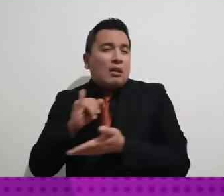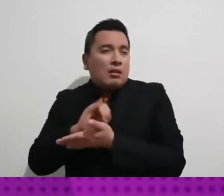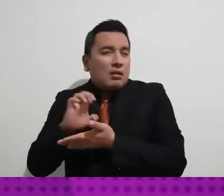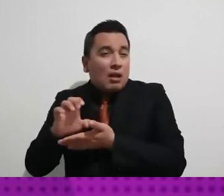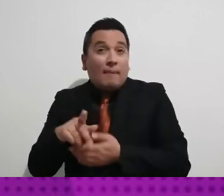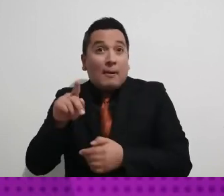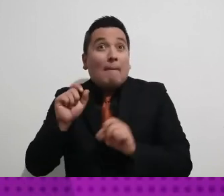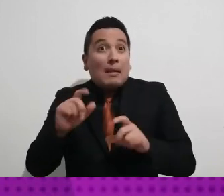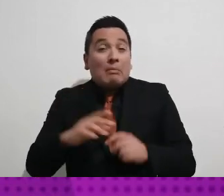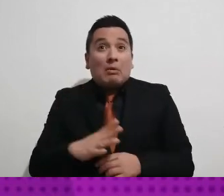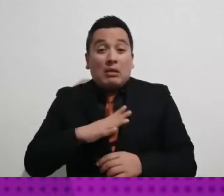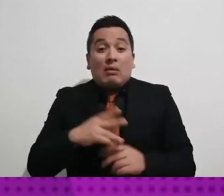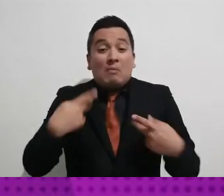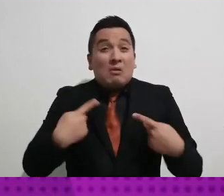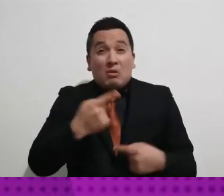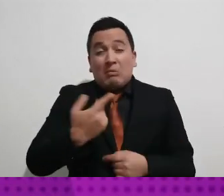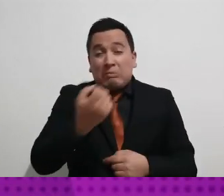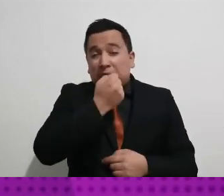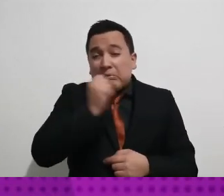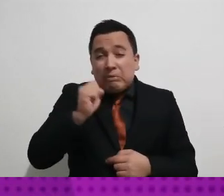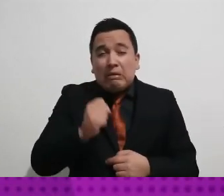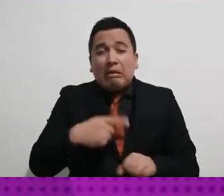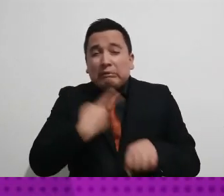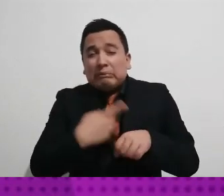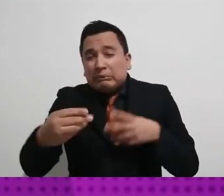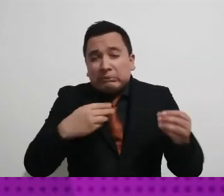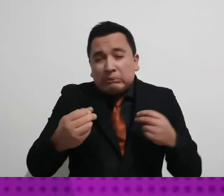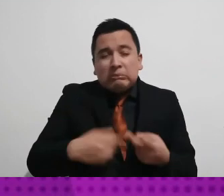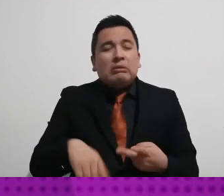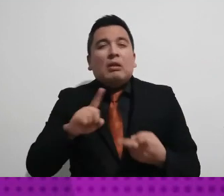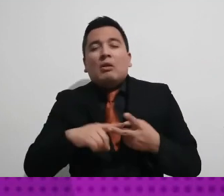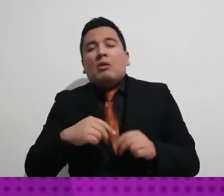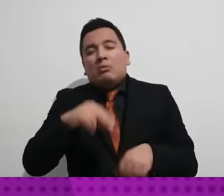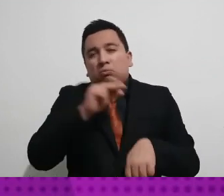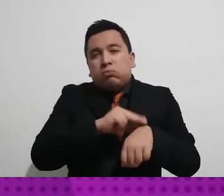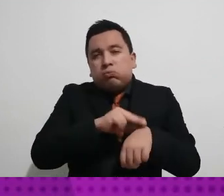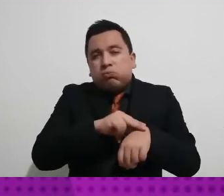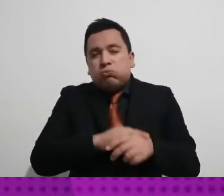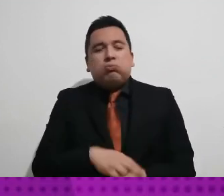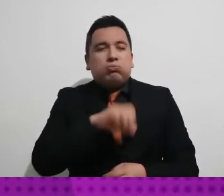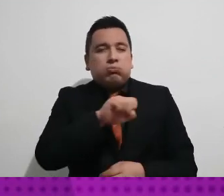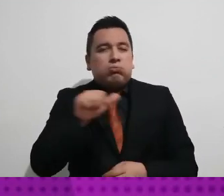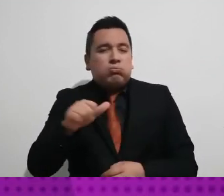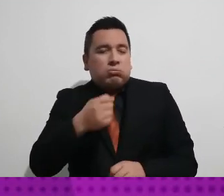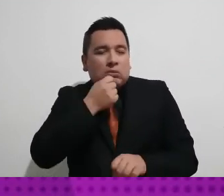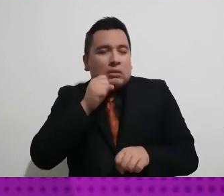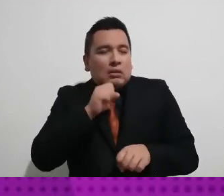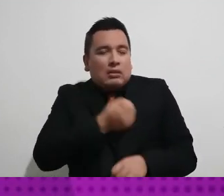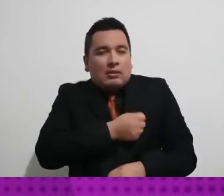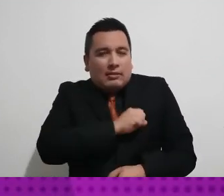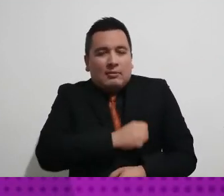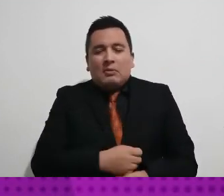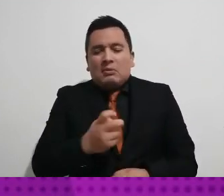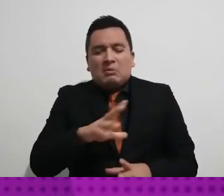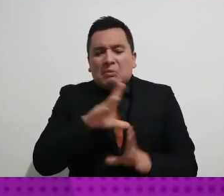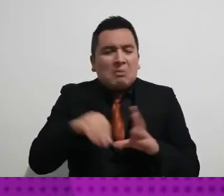Instituto Electoral de Coahuila, pero también epidemiólogos, infectólogos, médicos de la Secretaría de Salud que nos